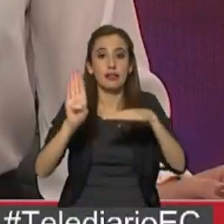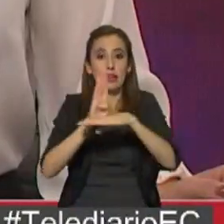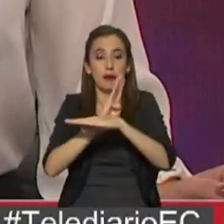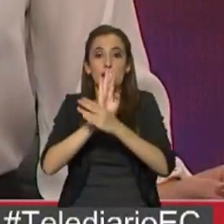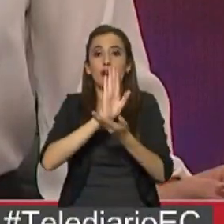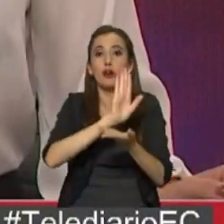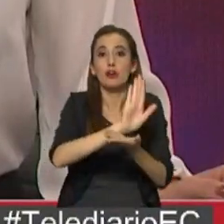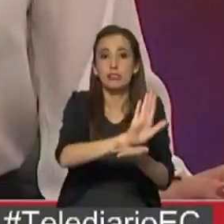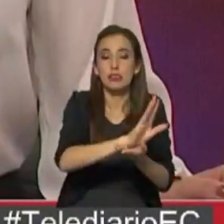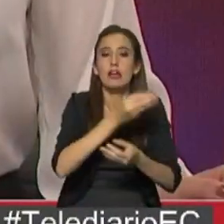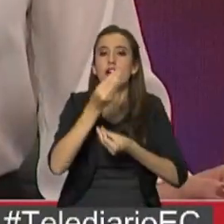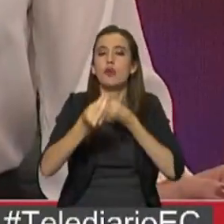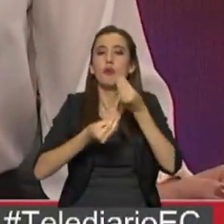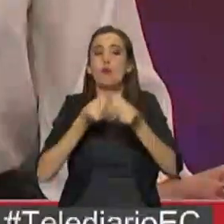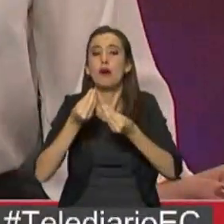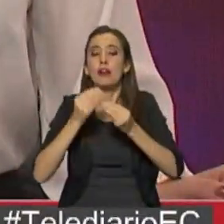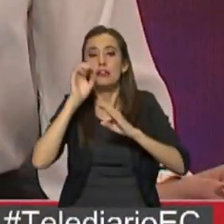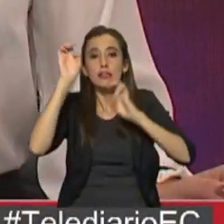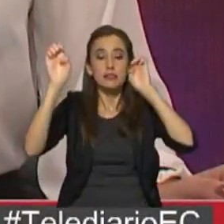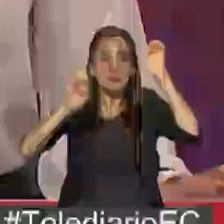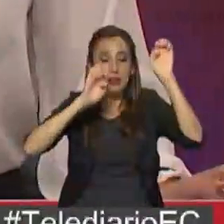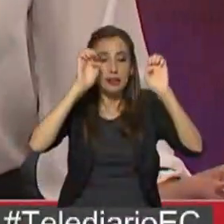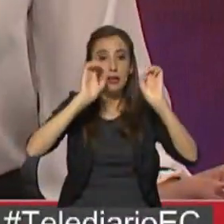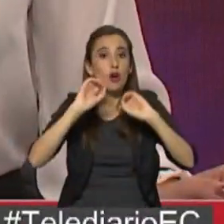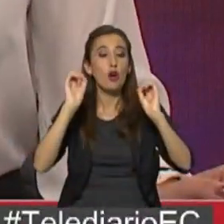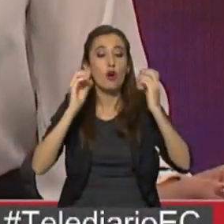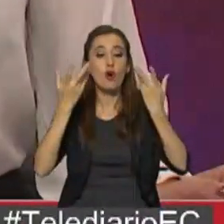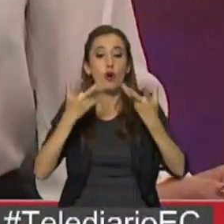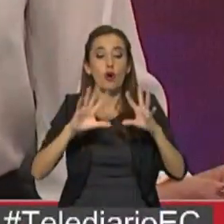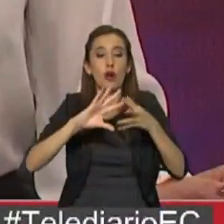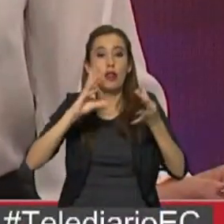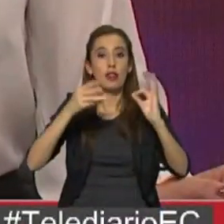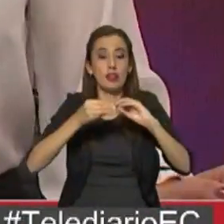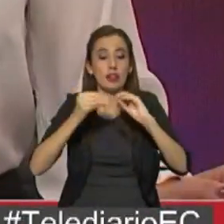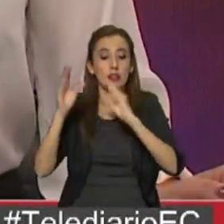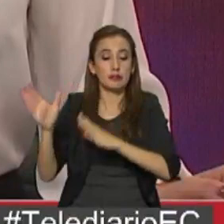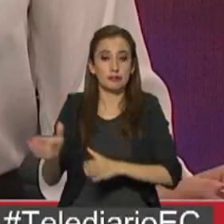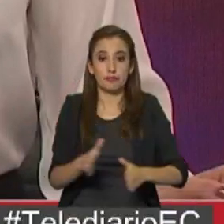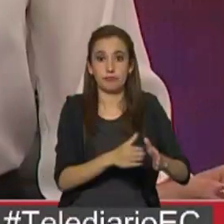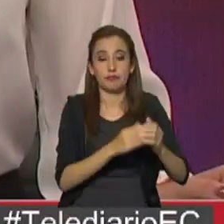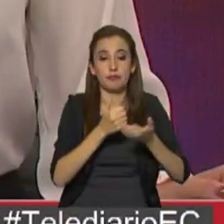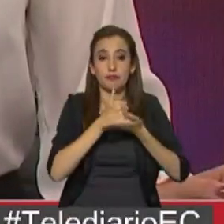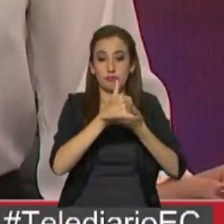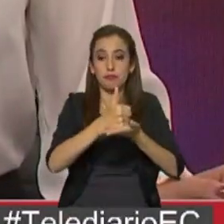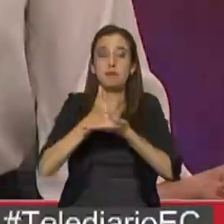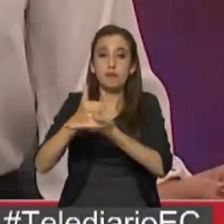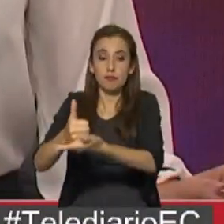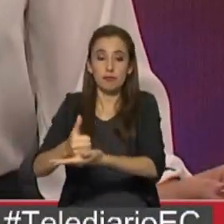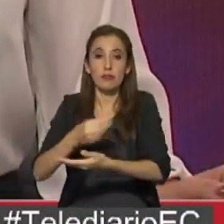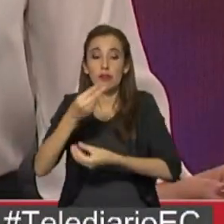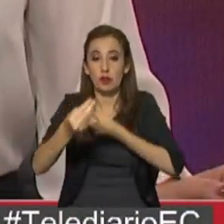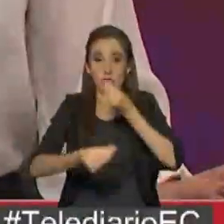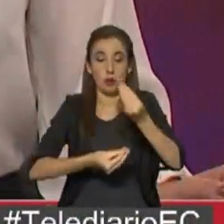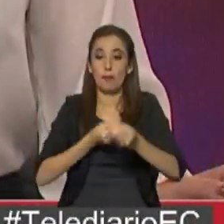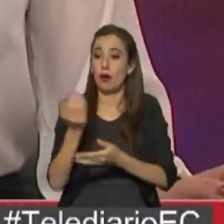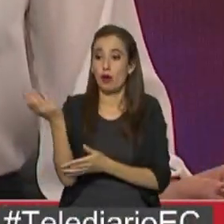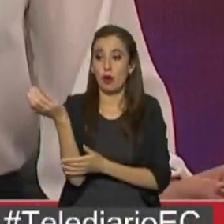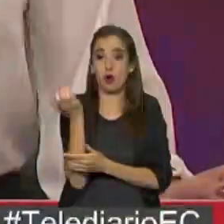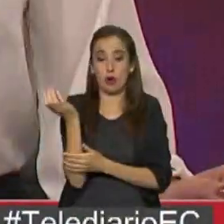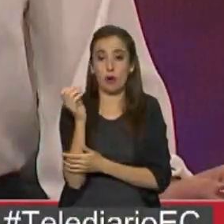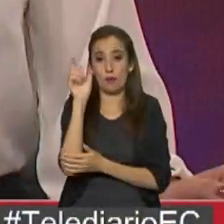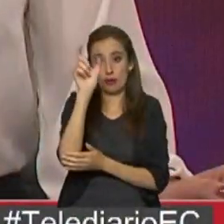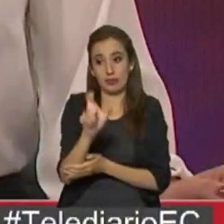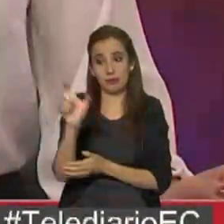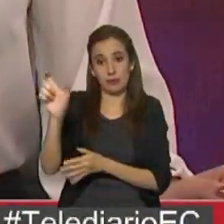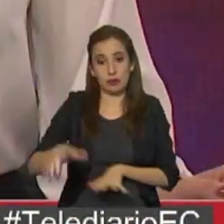cuáles han sido las estrategias y también las medidas que ha adoptado esta entidad financiera para ayudar a los afiliados ya los jubilados en nuestro país en esta